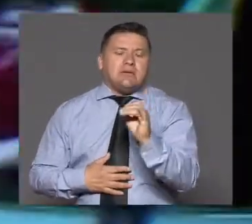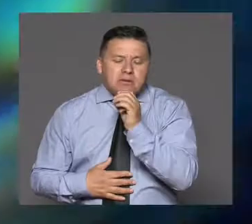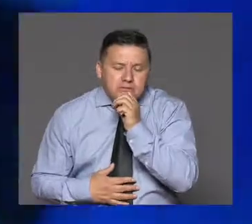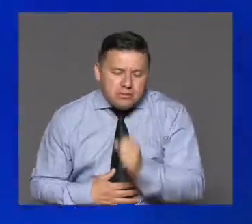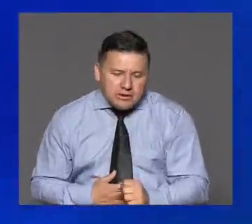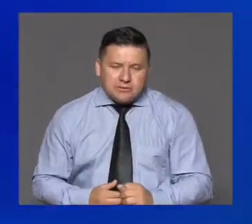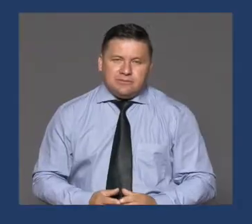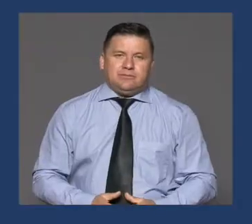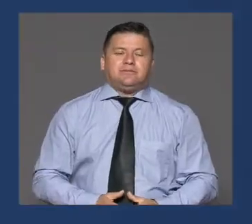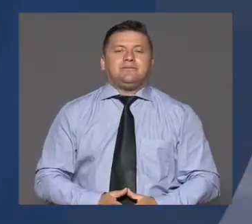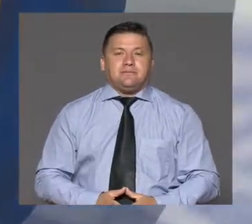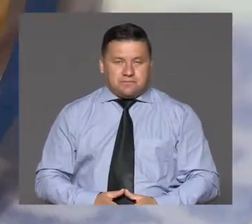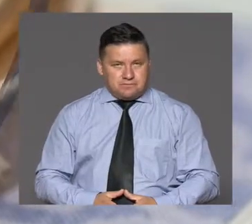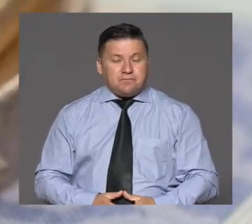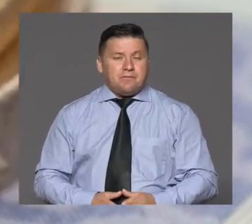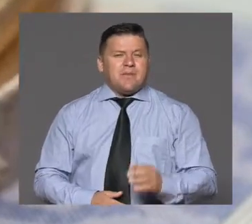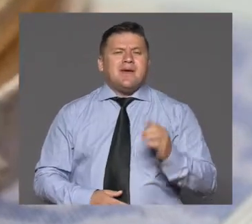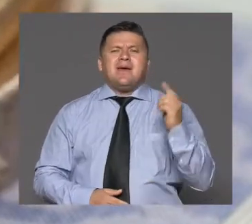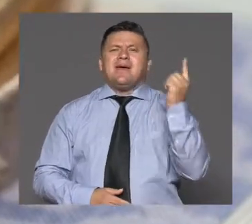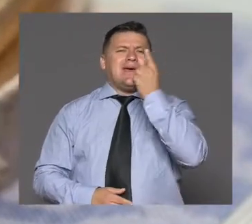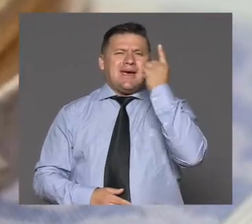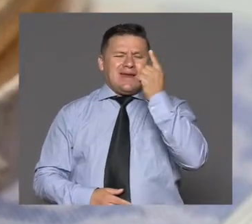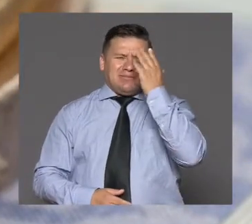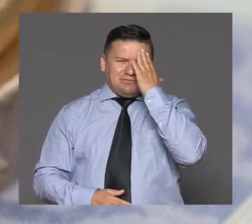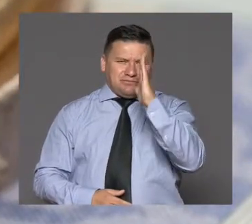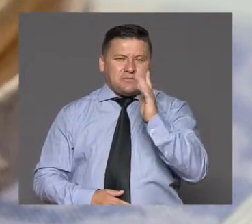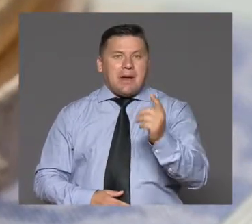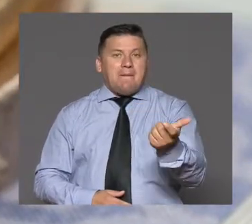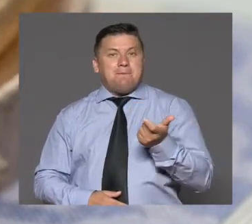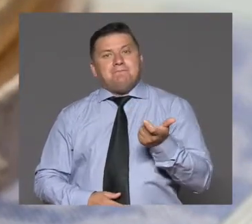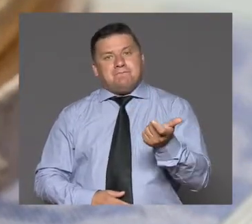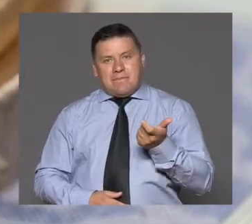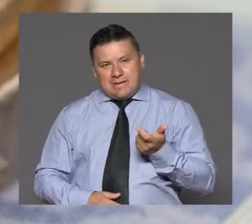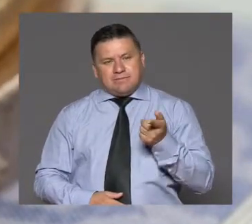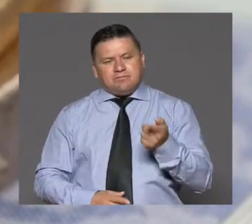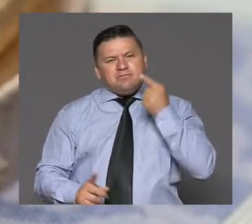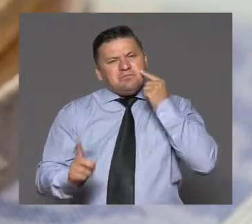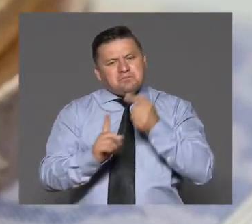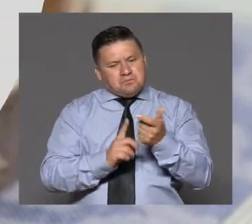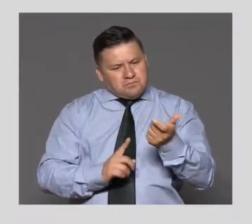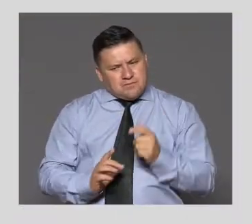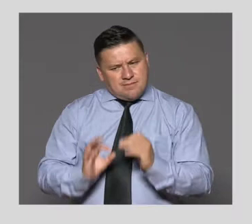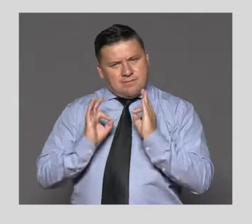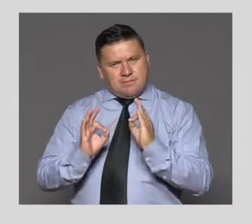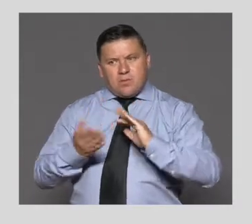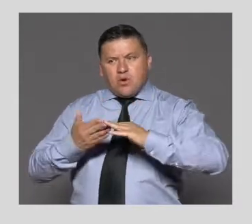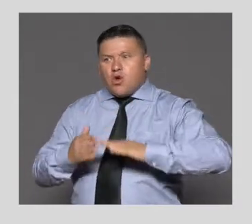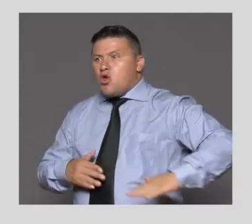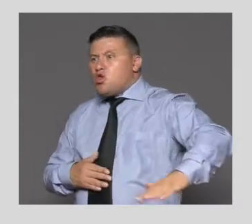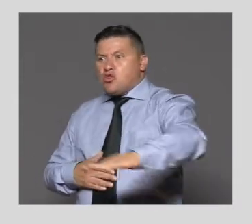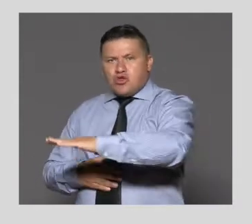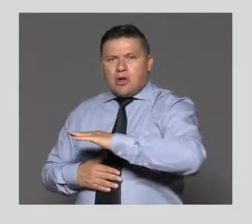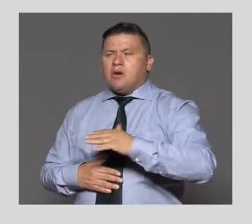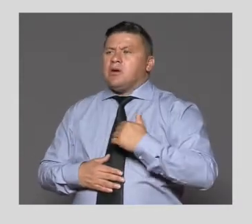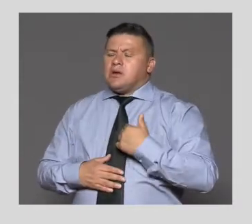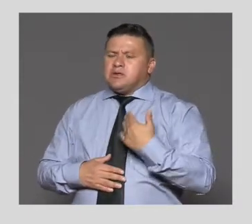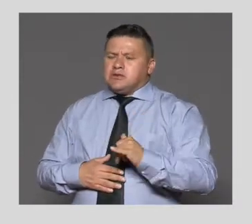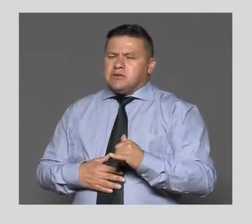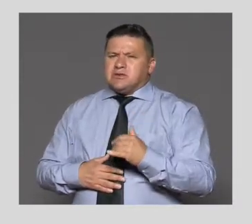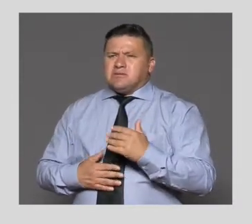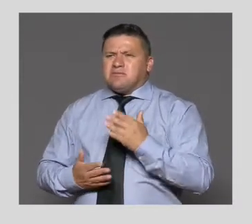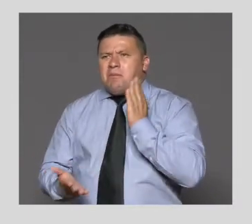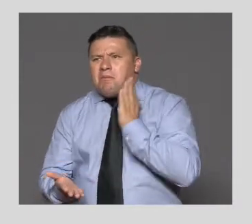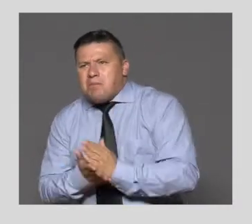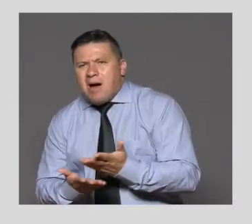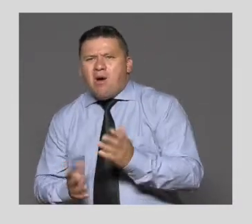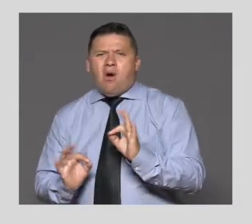vejez. El Sistema General de Seguridad Social en Pensiones tiene como objetivo garantizar a la población el amparo contra las